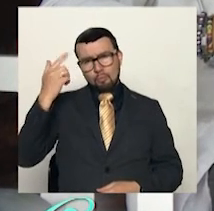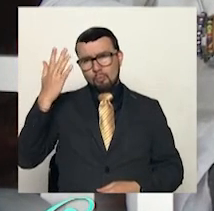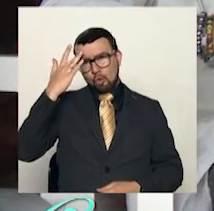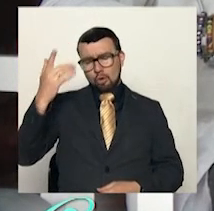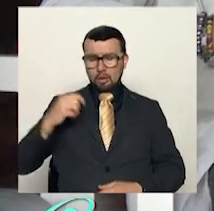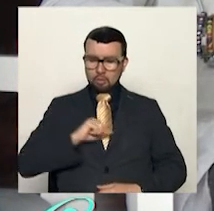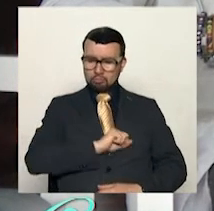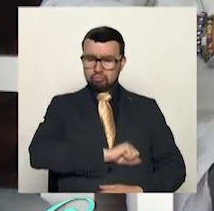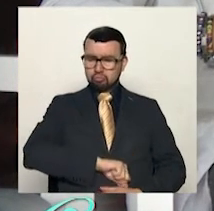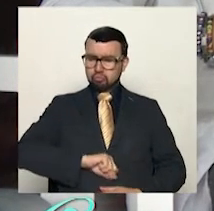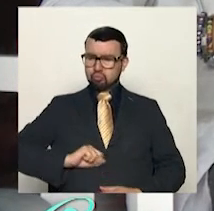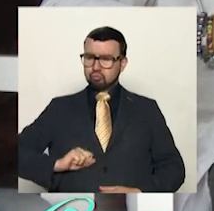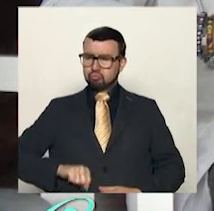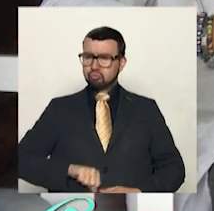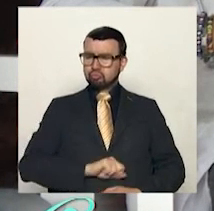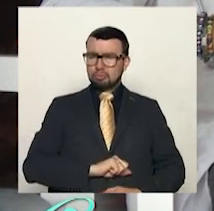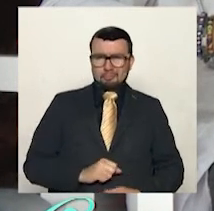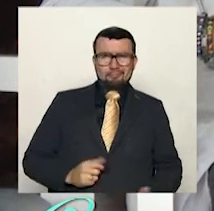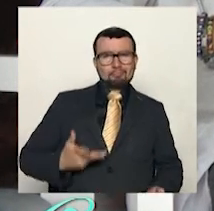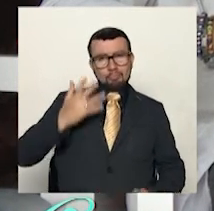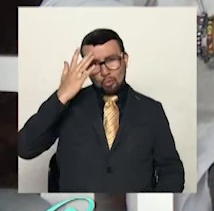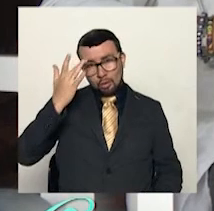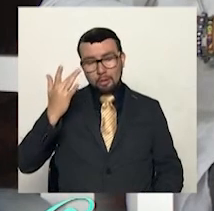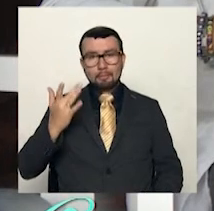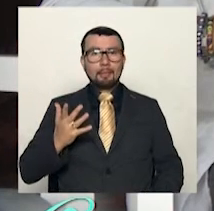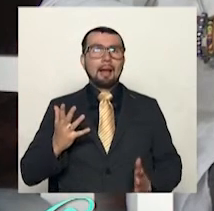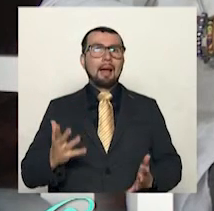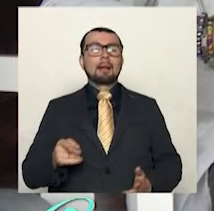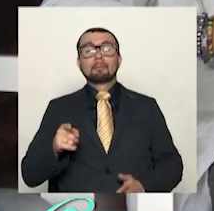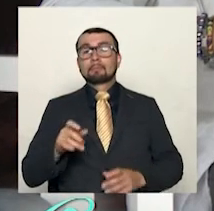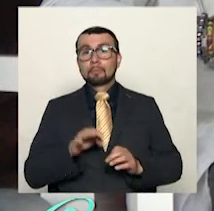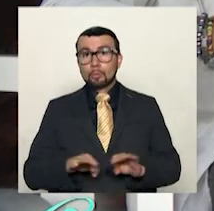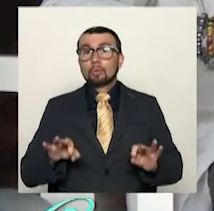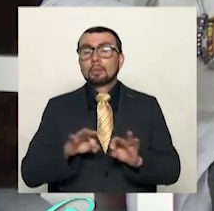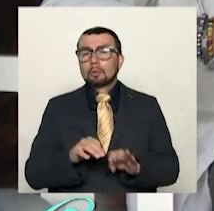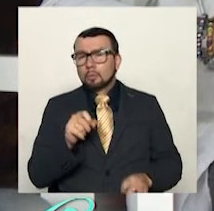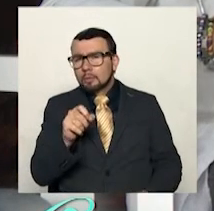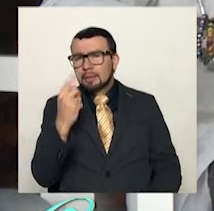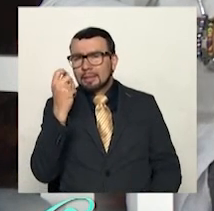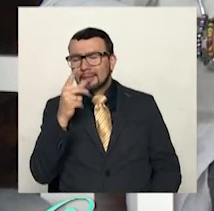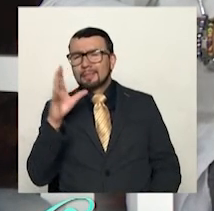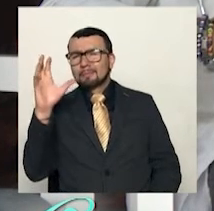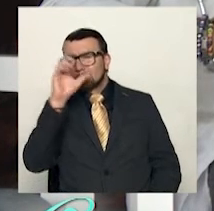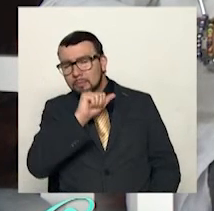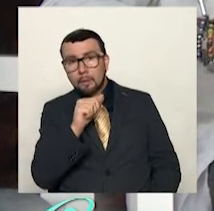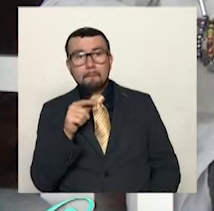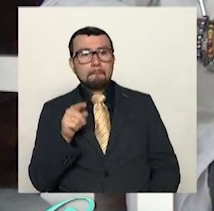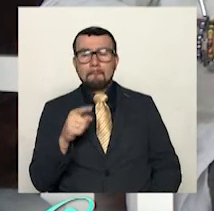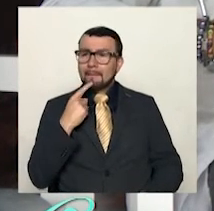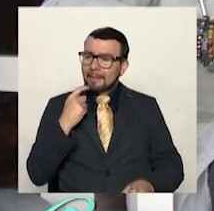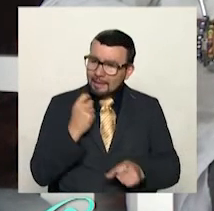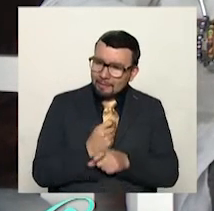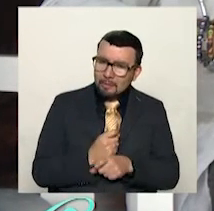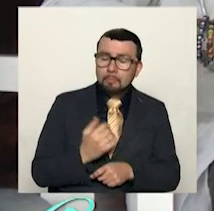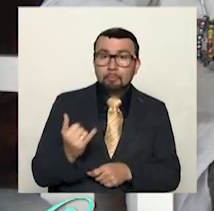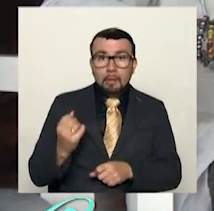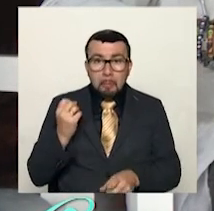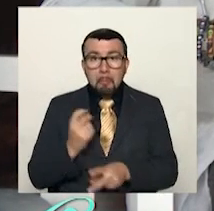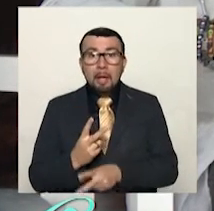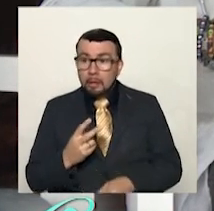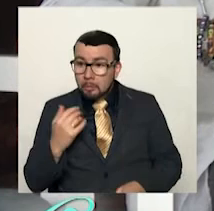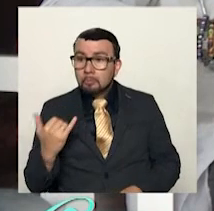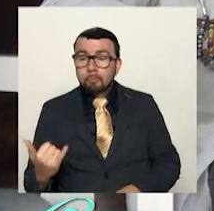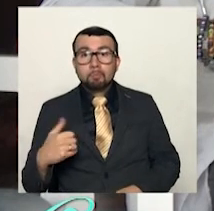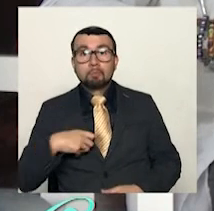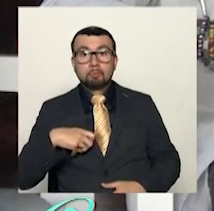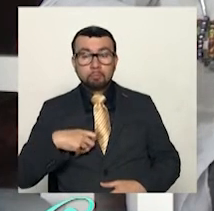Y es importante que todos ustedes entiendan algo para que sepan lo complejo, lo difícil, lo peligroso.